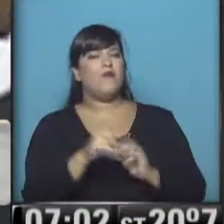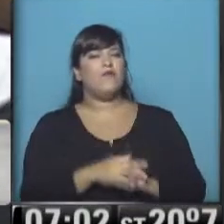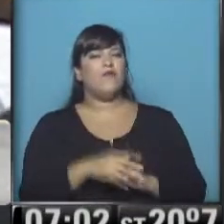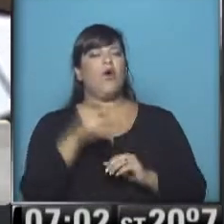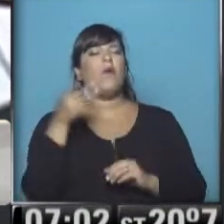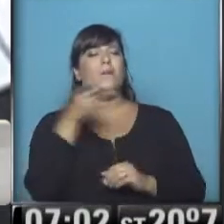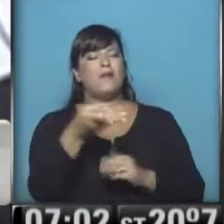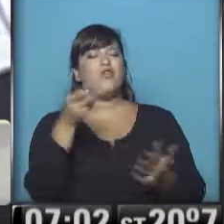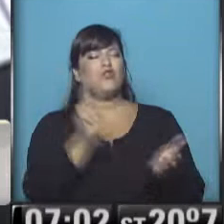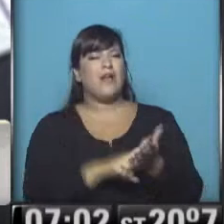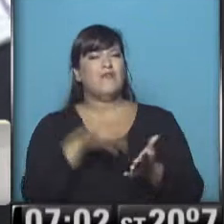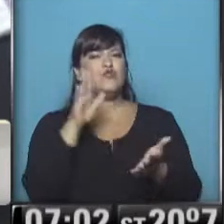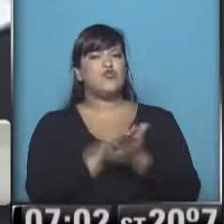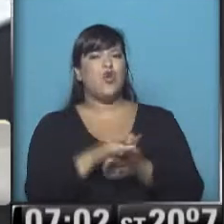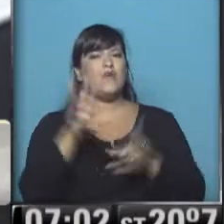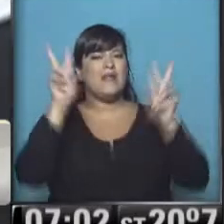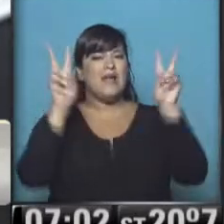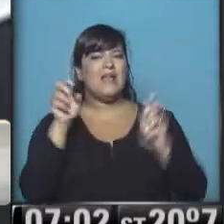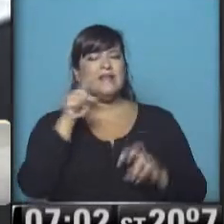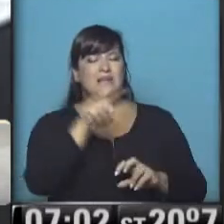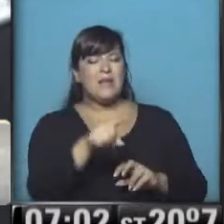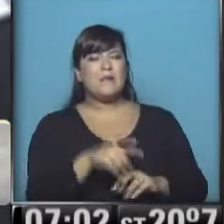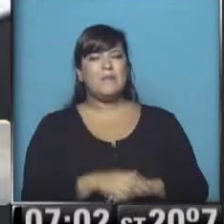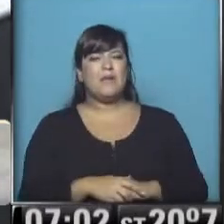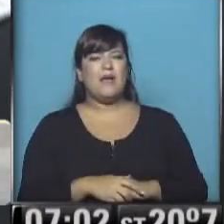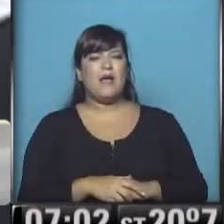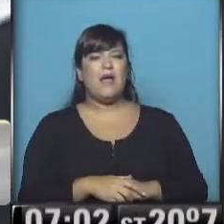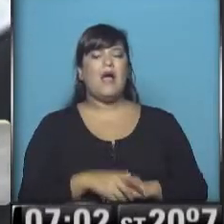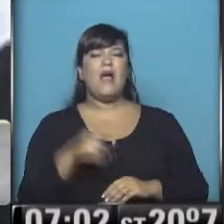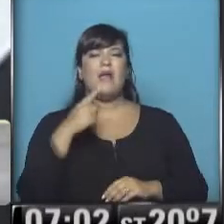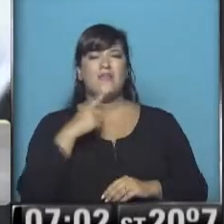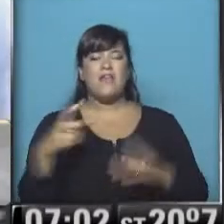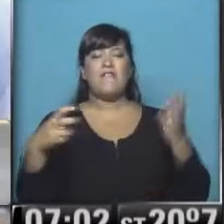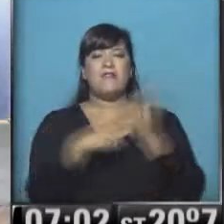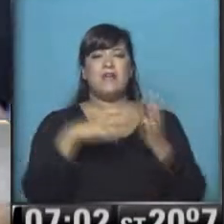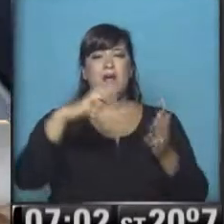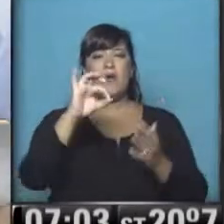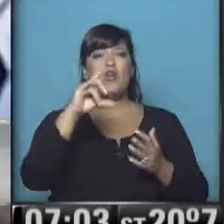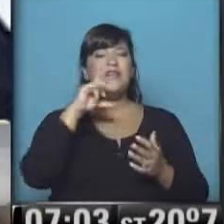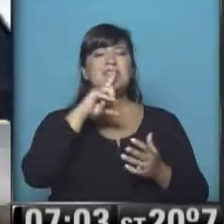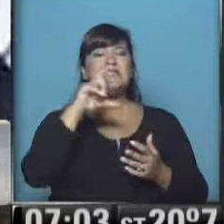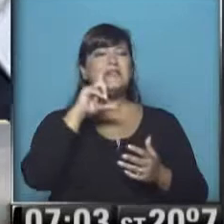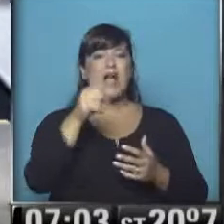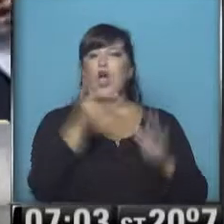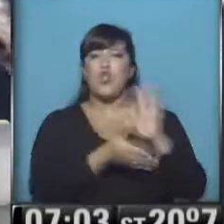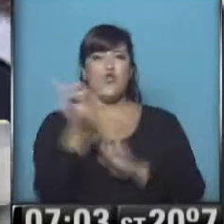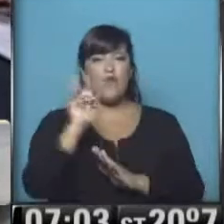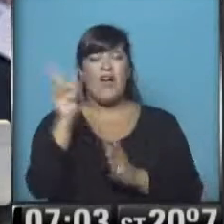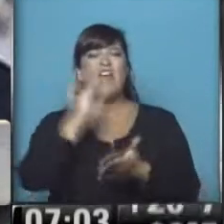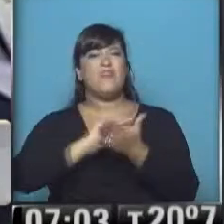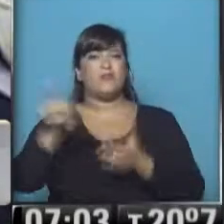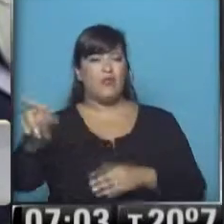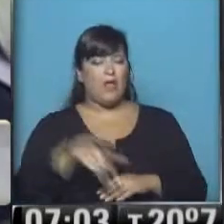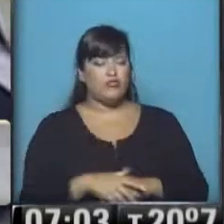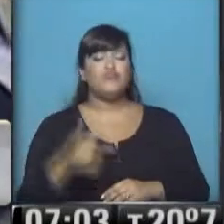reiterar su consideración acerca de la negativa del fiscal Policita a presentarse ante la Cámara de Diputados. Que yo entiendo